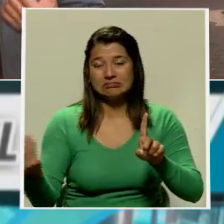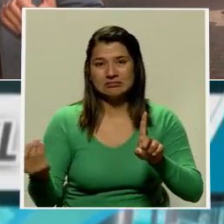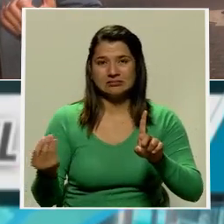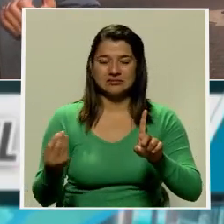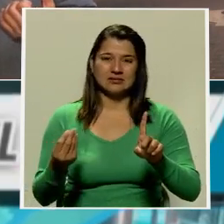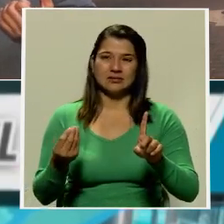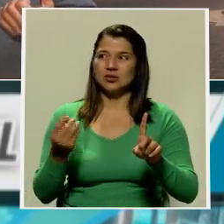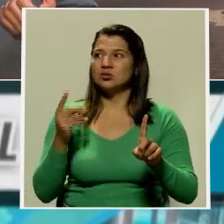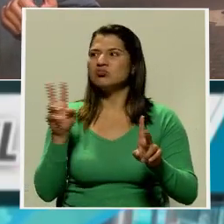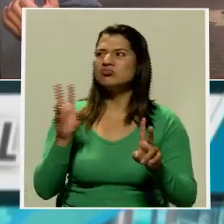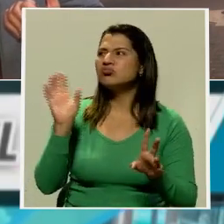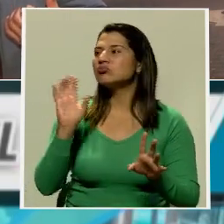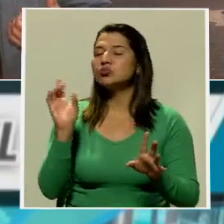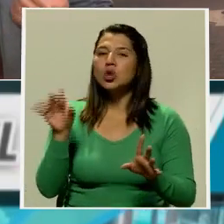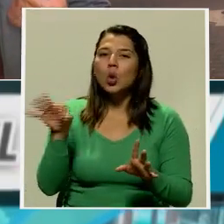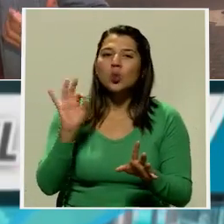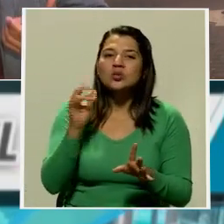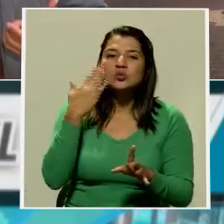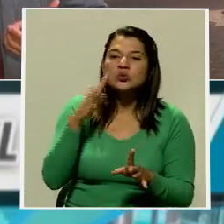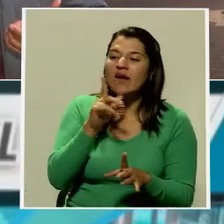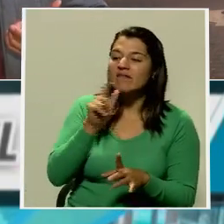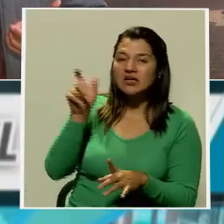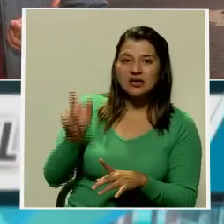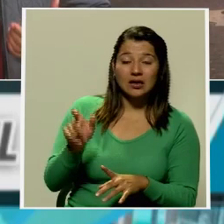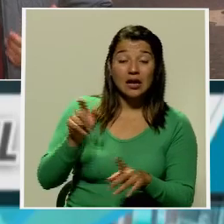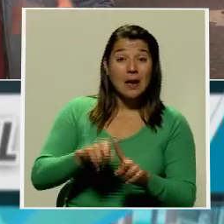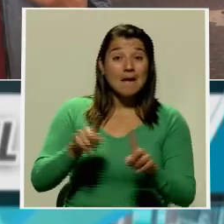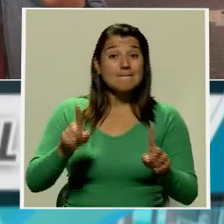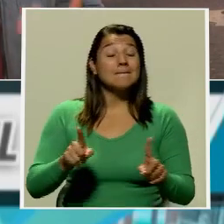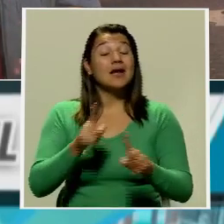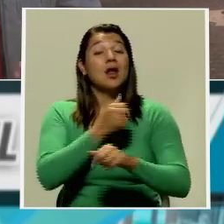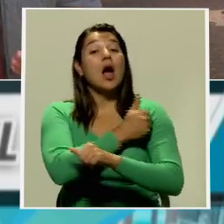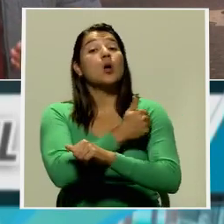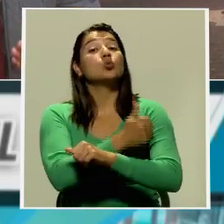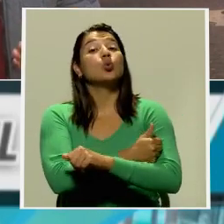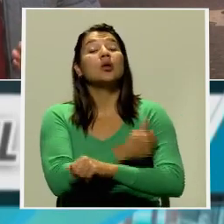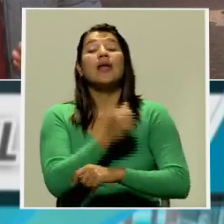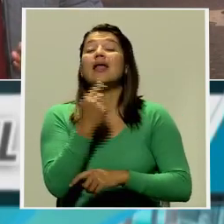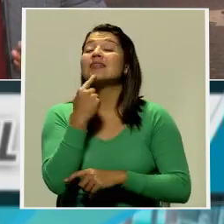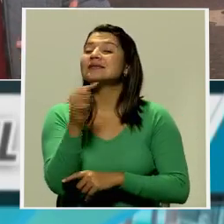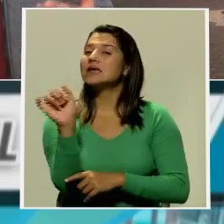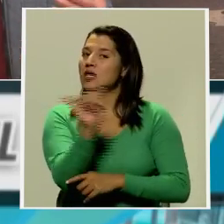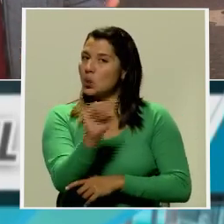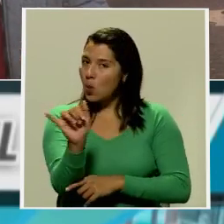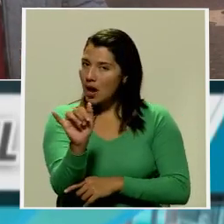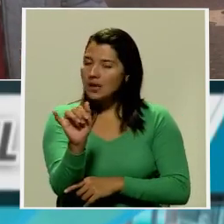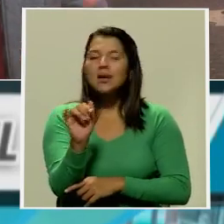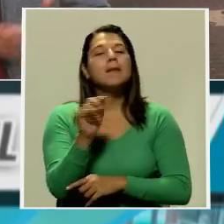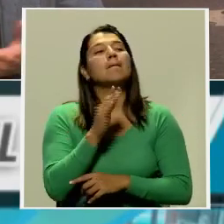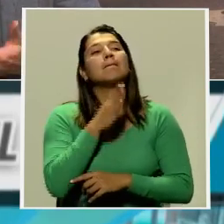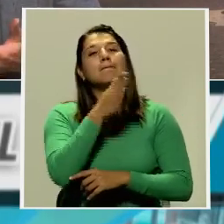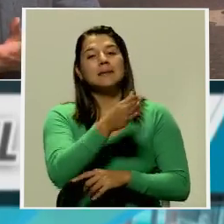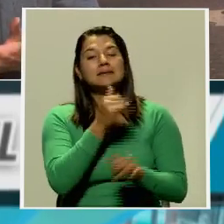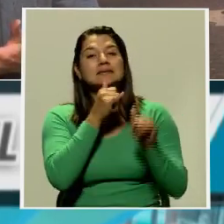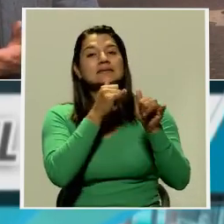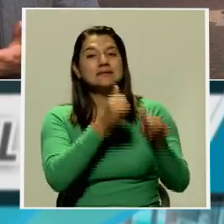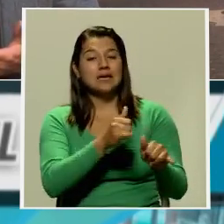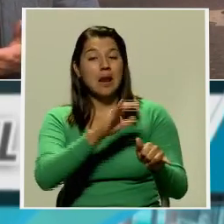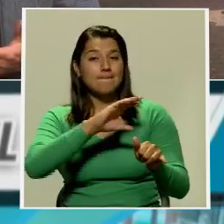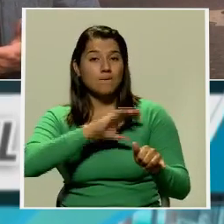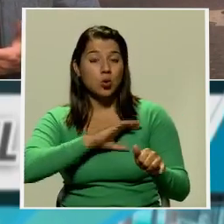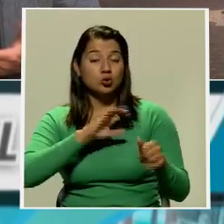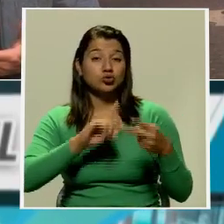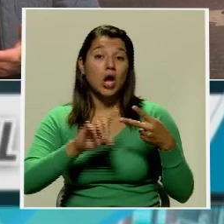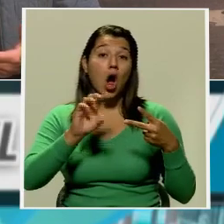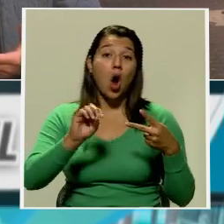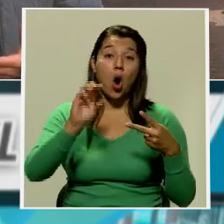a través del 911. Sin embargo, las autoridades dicen que siempre se interponga la denuncia ante la policía o bien ante el organismo